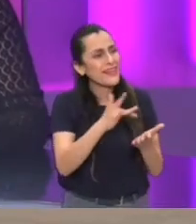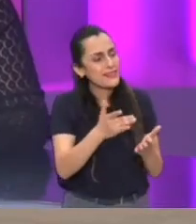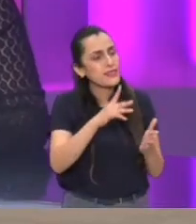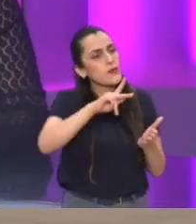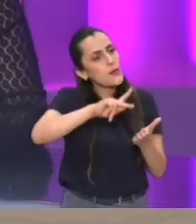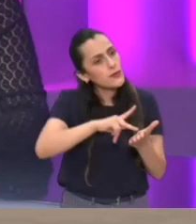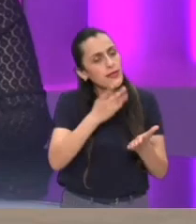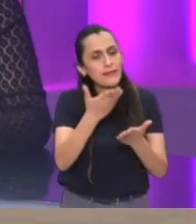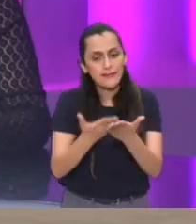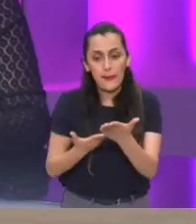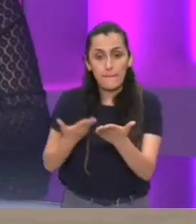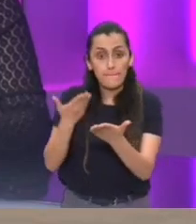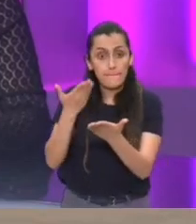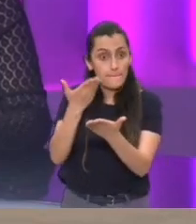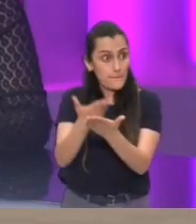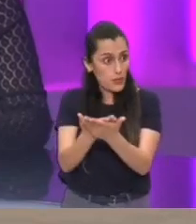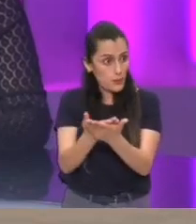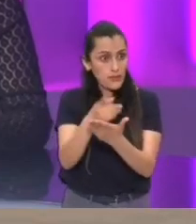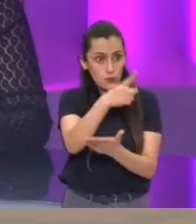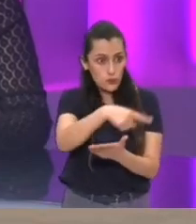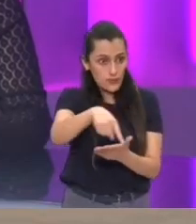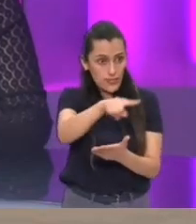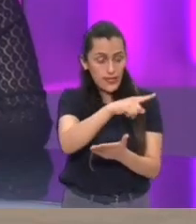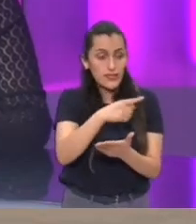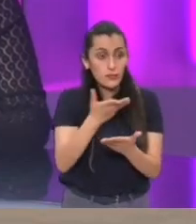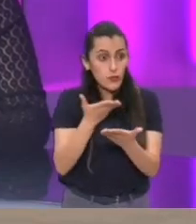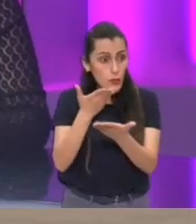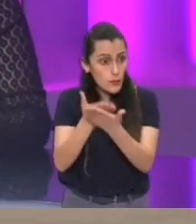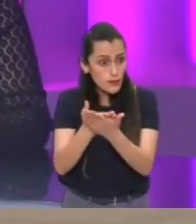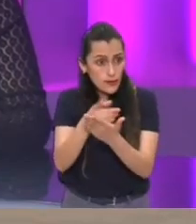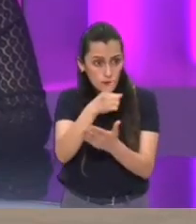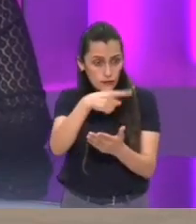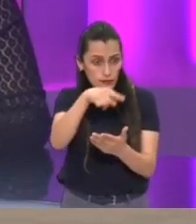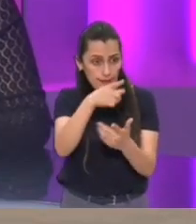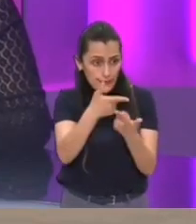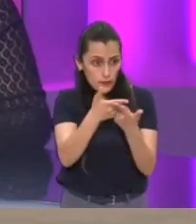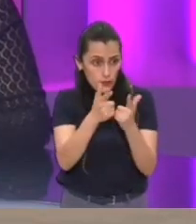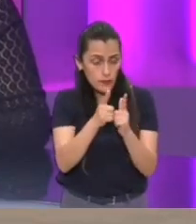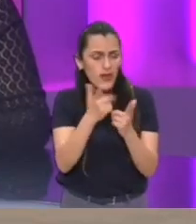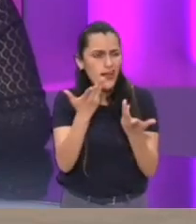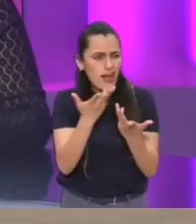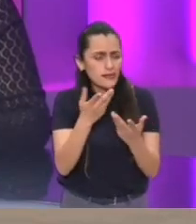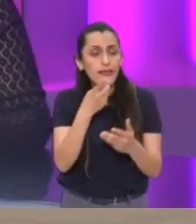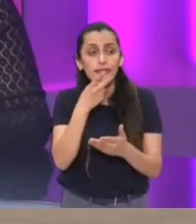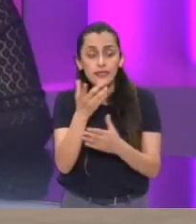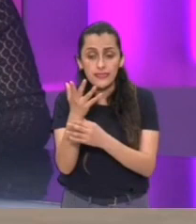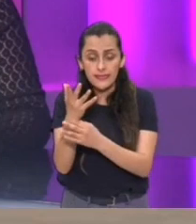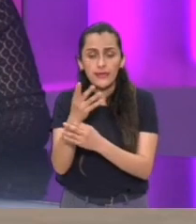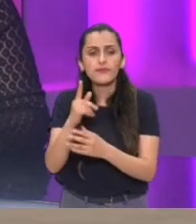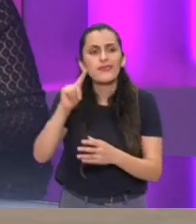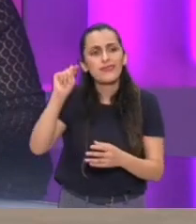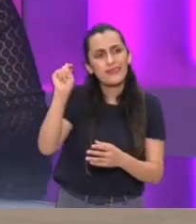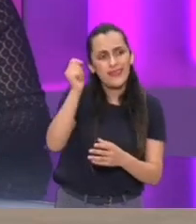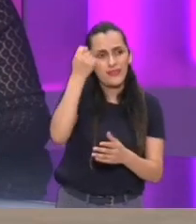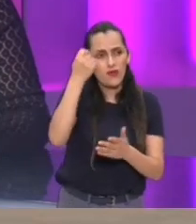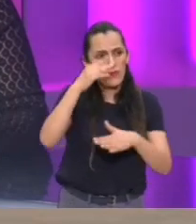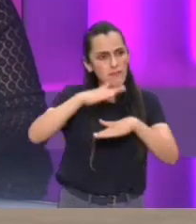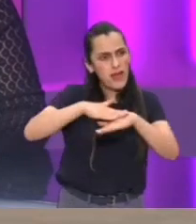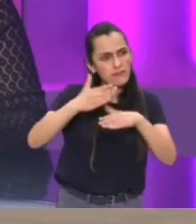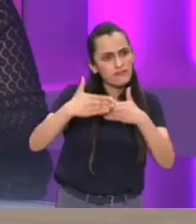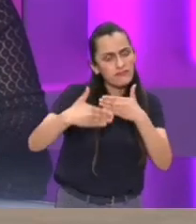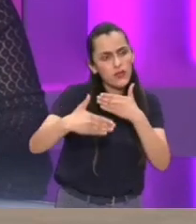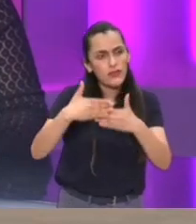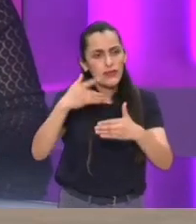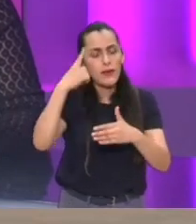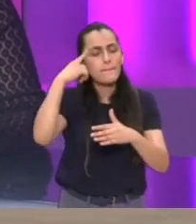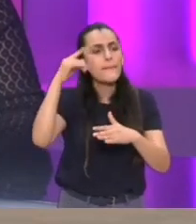a las propuestas que proponen ustedes, valga la redundancia, en su plataforma política. Dicen, Impulsar el desarrollo tecnológico en salud pública en las áreas de generación